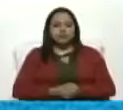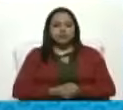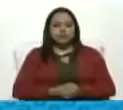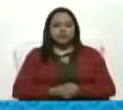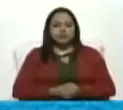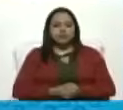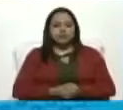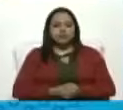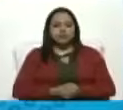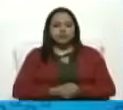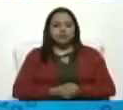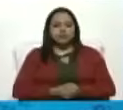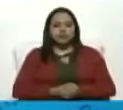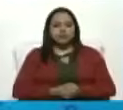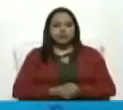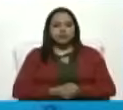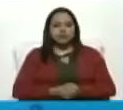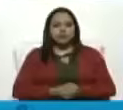En nombre